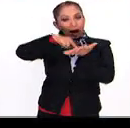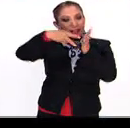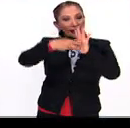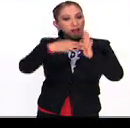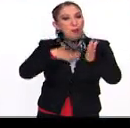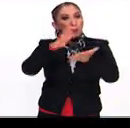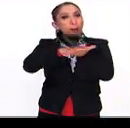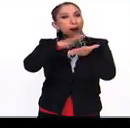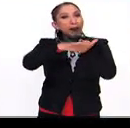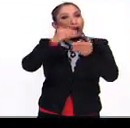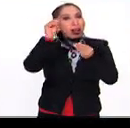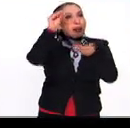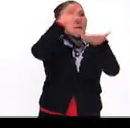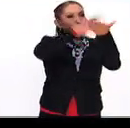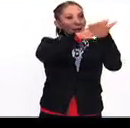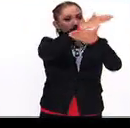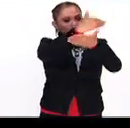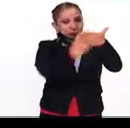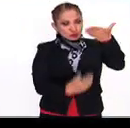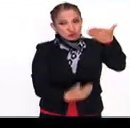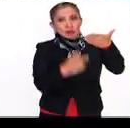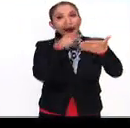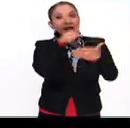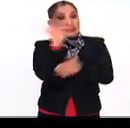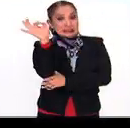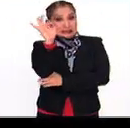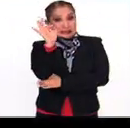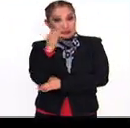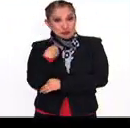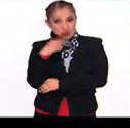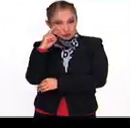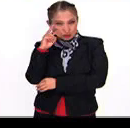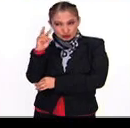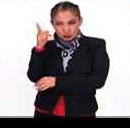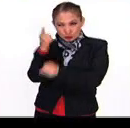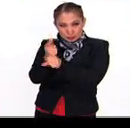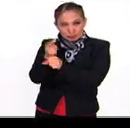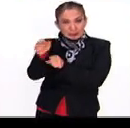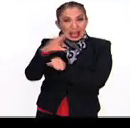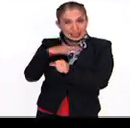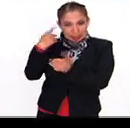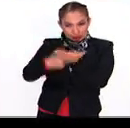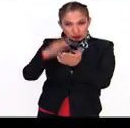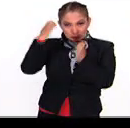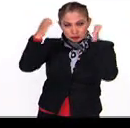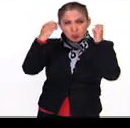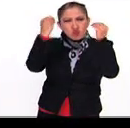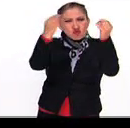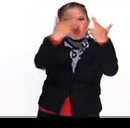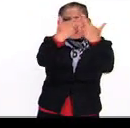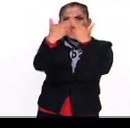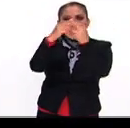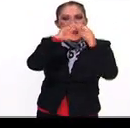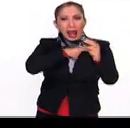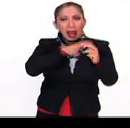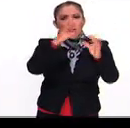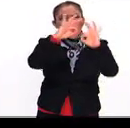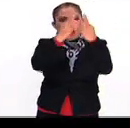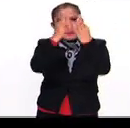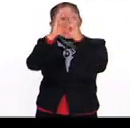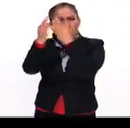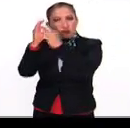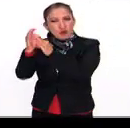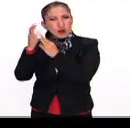hechas en papel. Eso, si uno ve algo que tenemos incluido en la exposición, la gran cantidad de